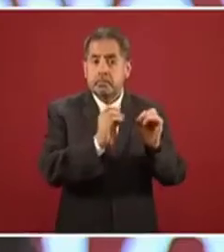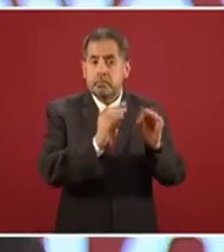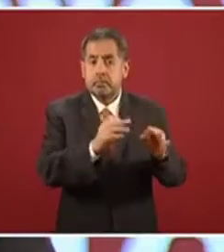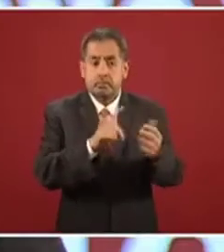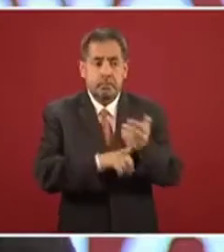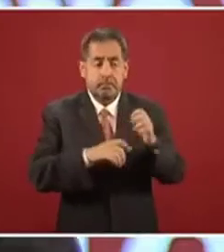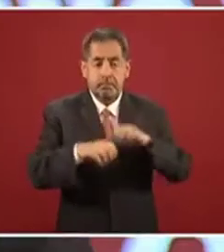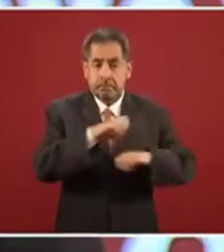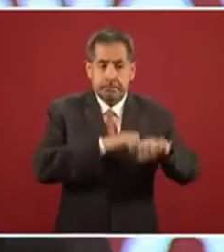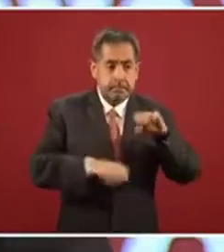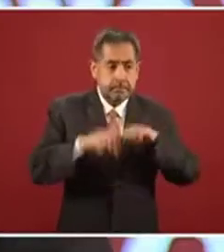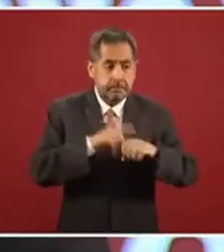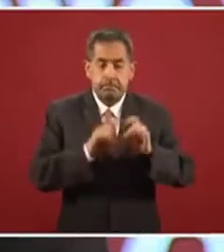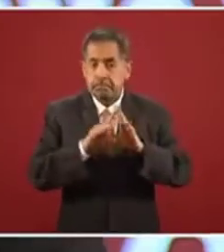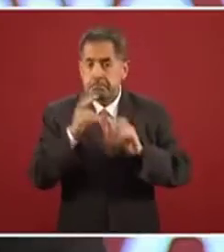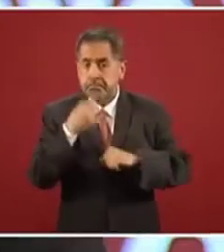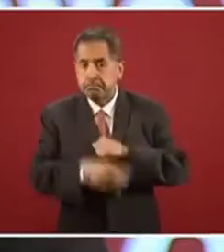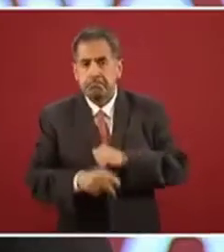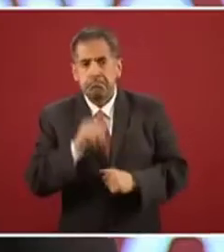embajadas de México o de sus residencias.